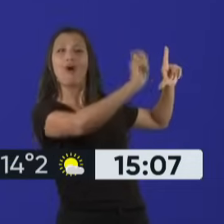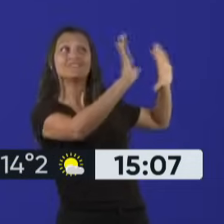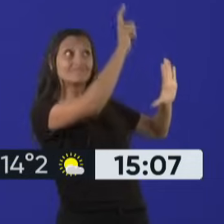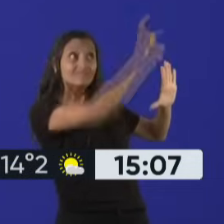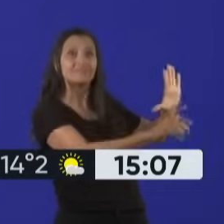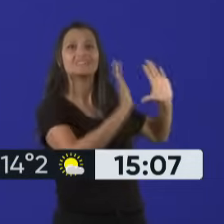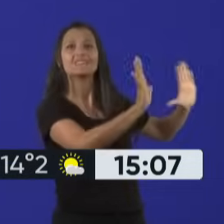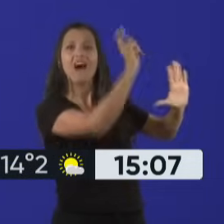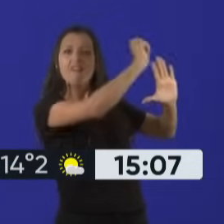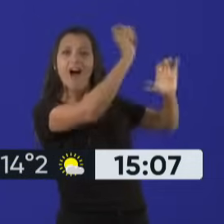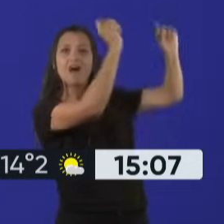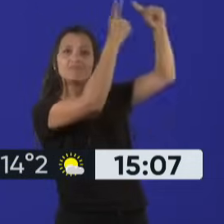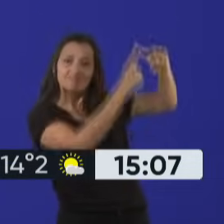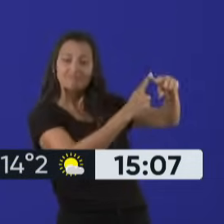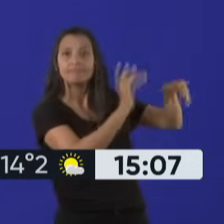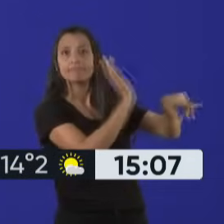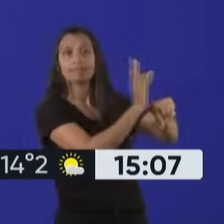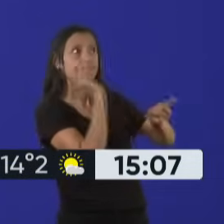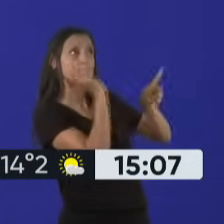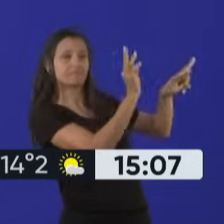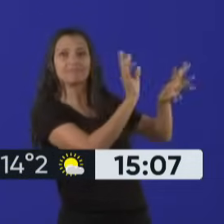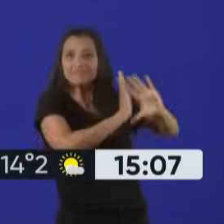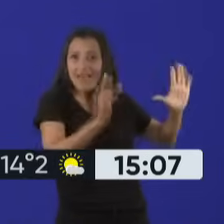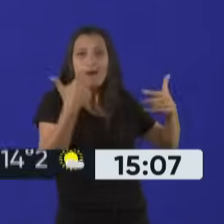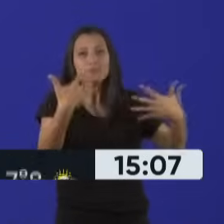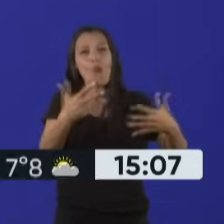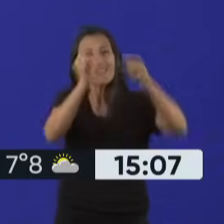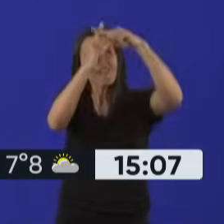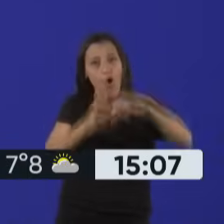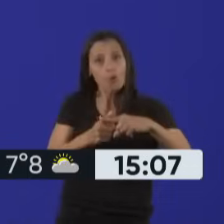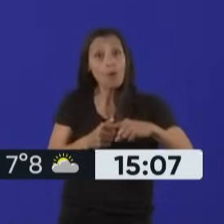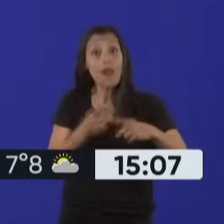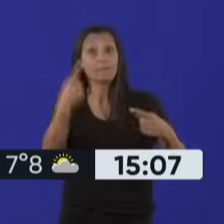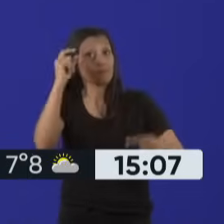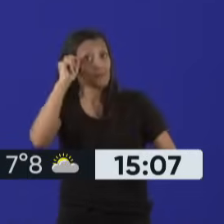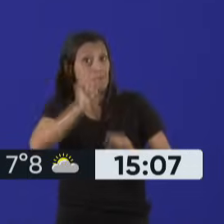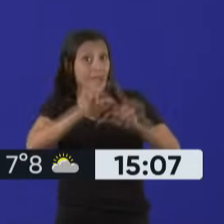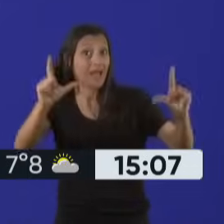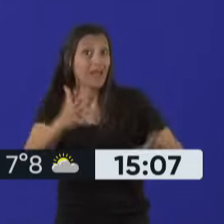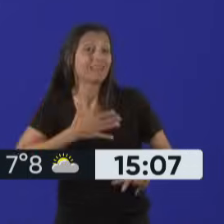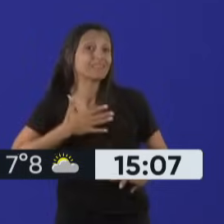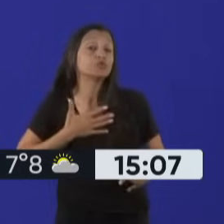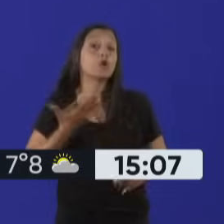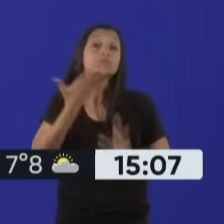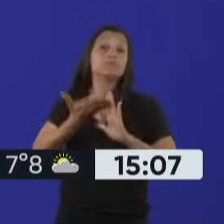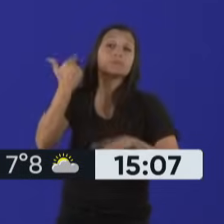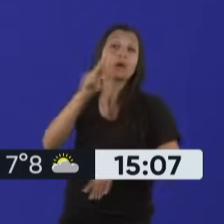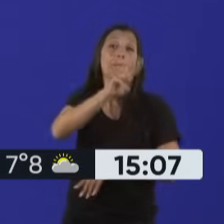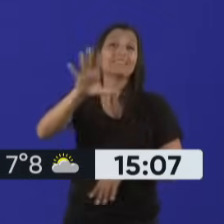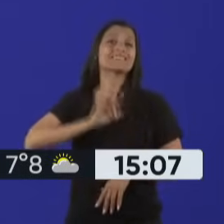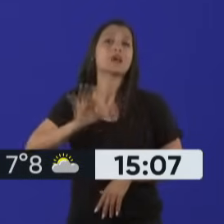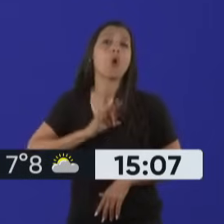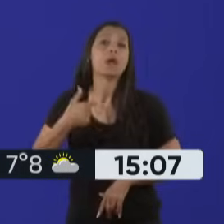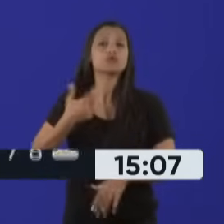mí, capital humano, además de tener sobre las espaldas 25 años de dar clases de microeconomía